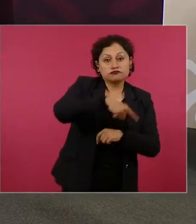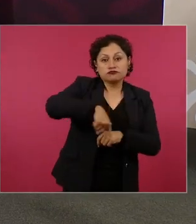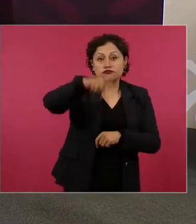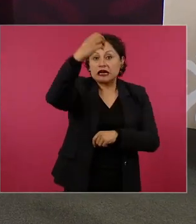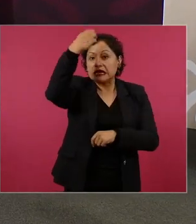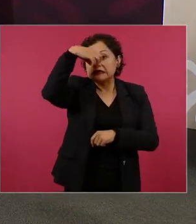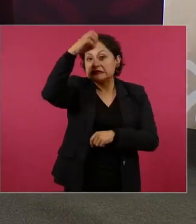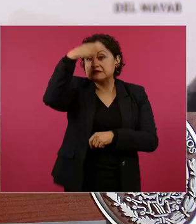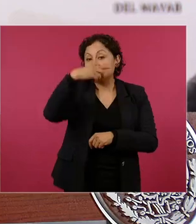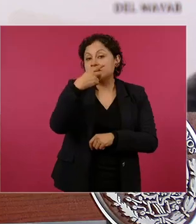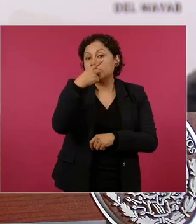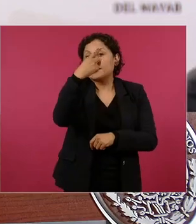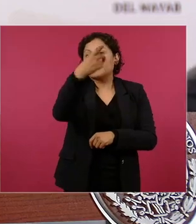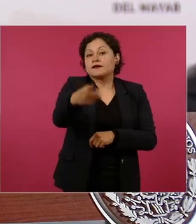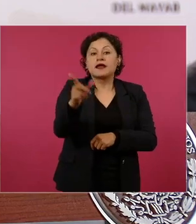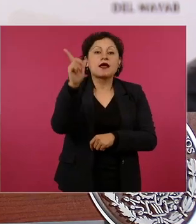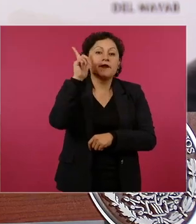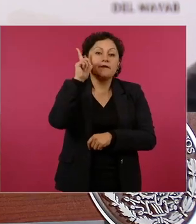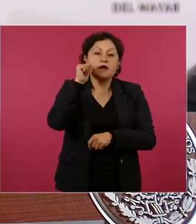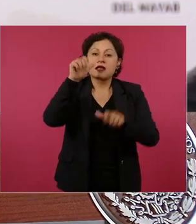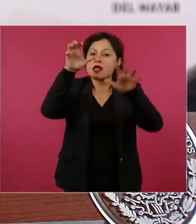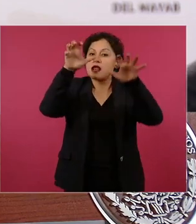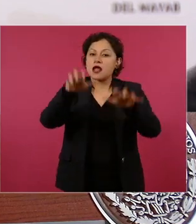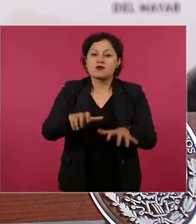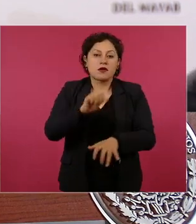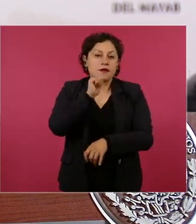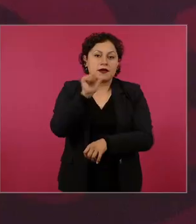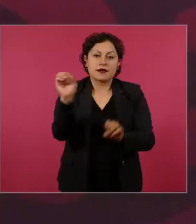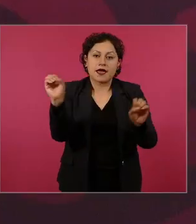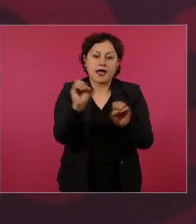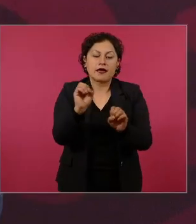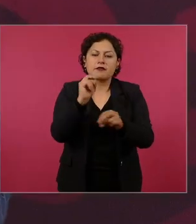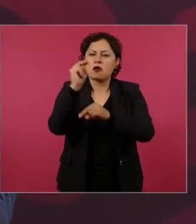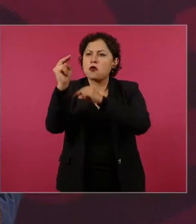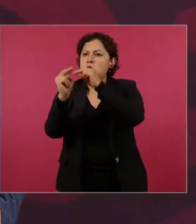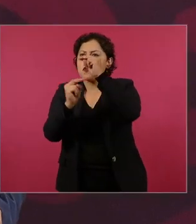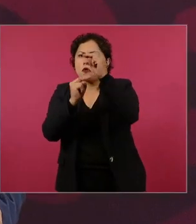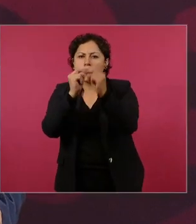que ya mañana no va a llover, que nada más va a estar nublado, vamos a ver.